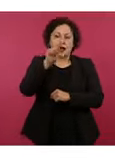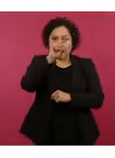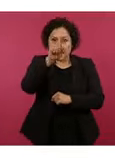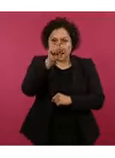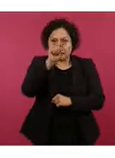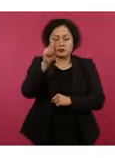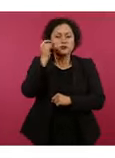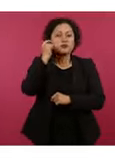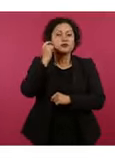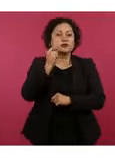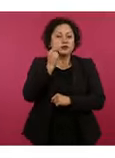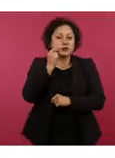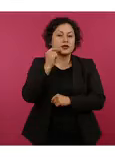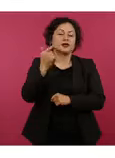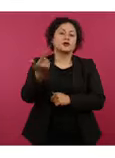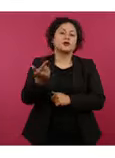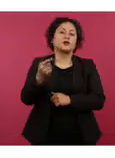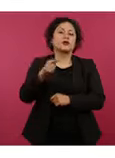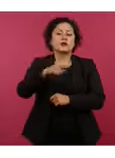México y Nayarit.